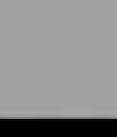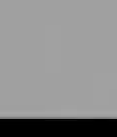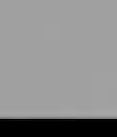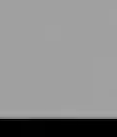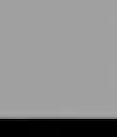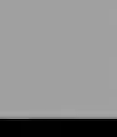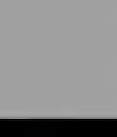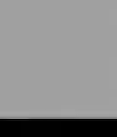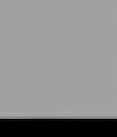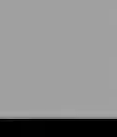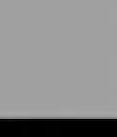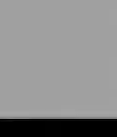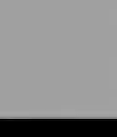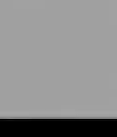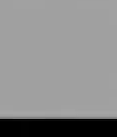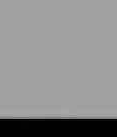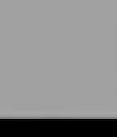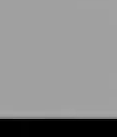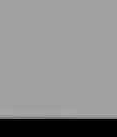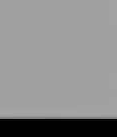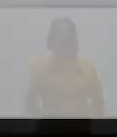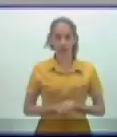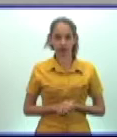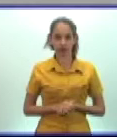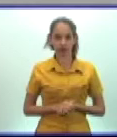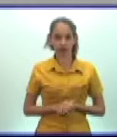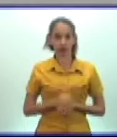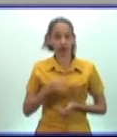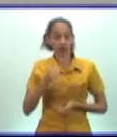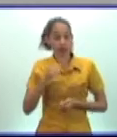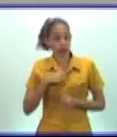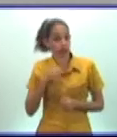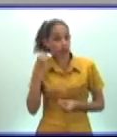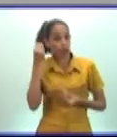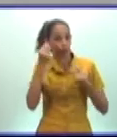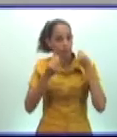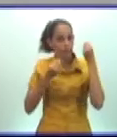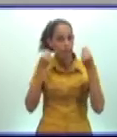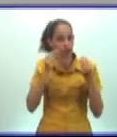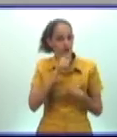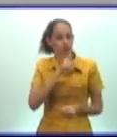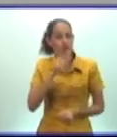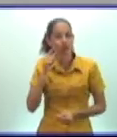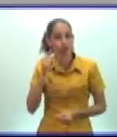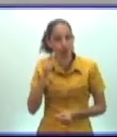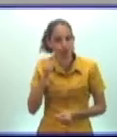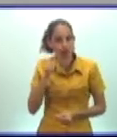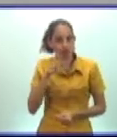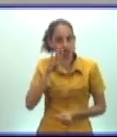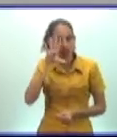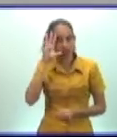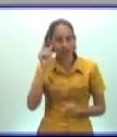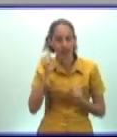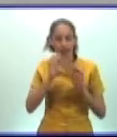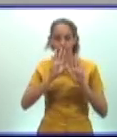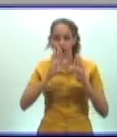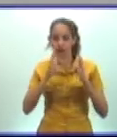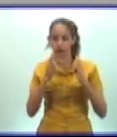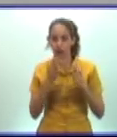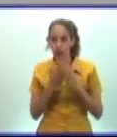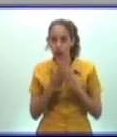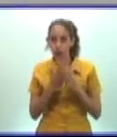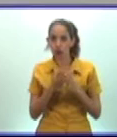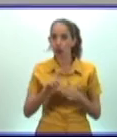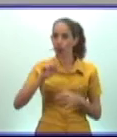Espero que hayan respetado el orden operacional, que hayan aplicado las propiedades de potencia y que el